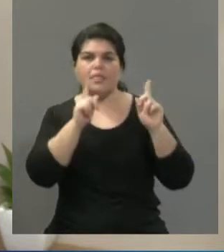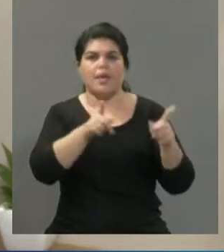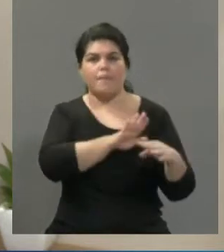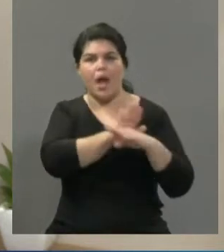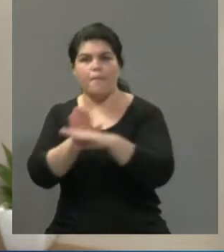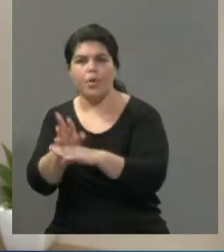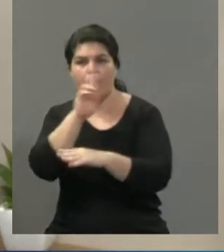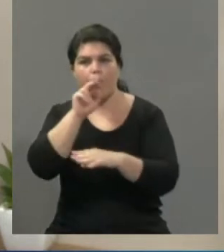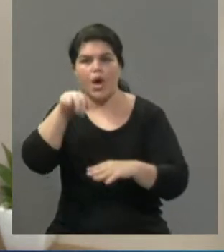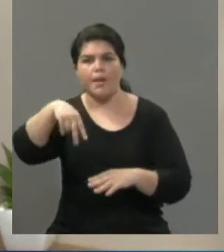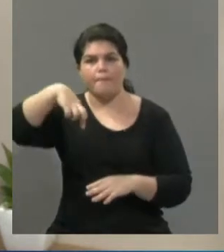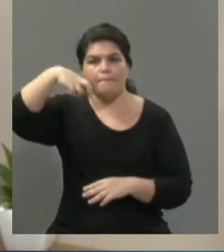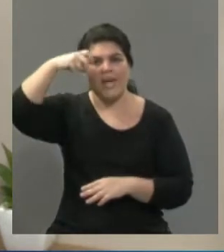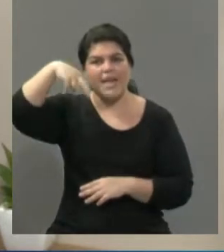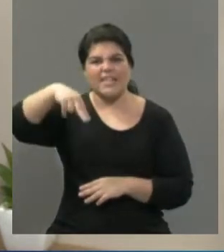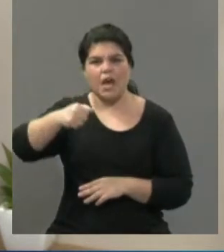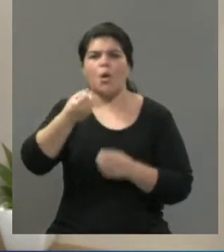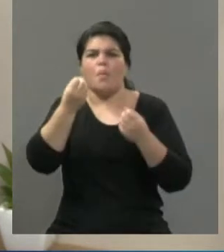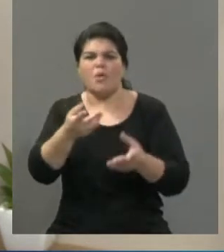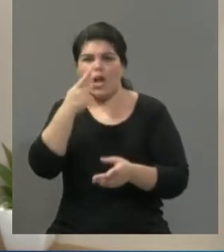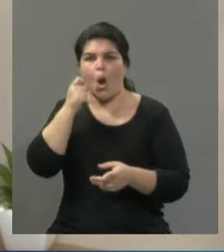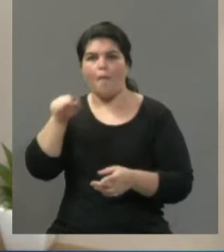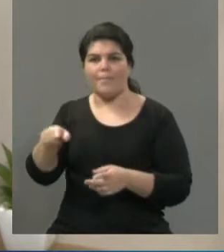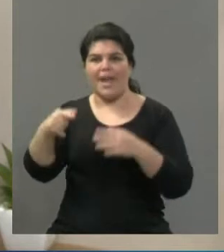Peña por los dichos del diputado Iglesias.